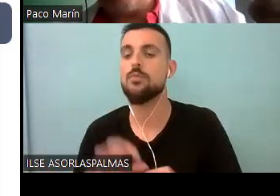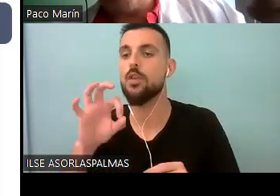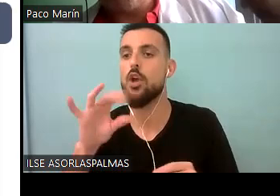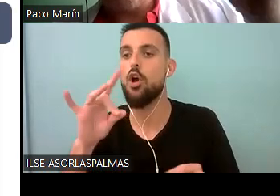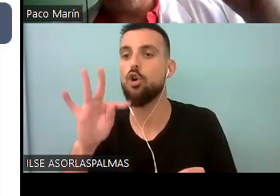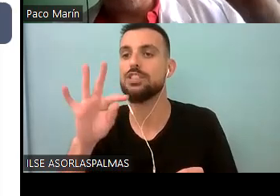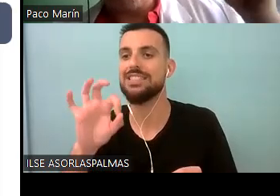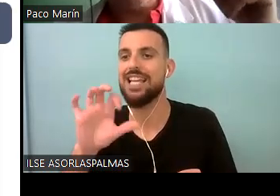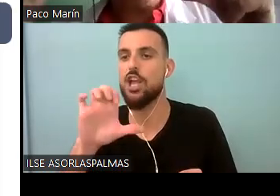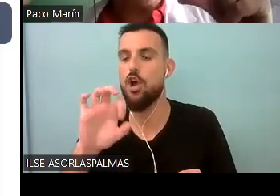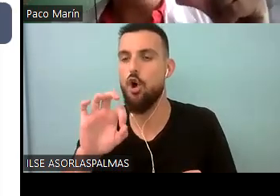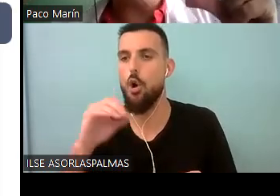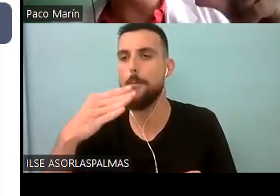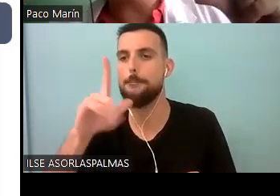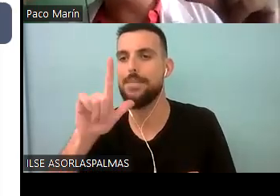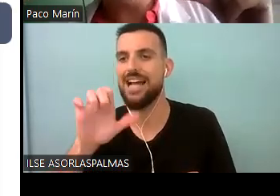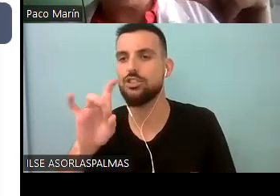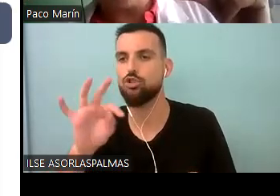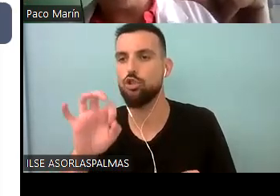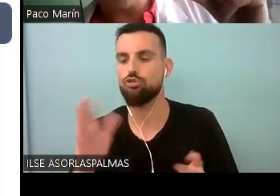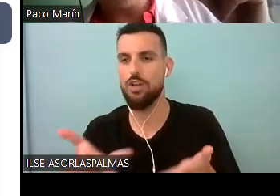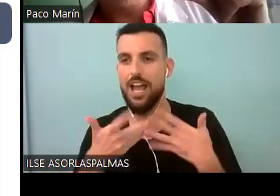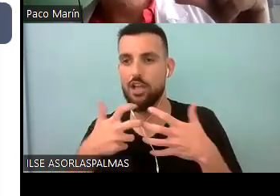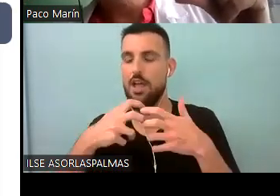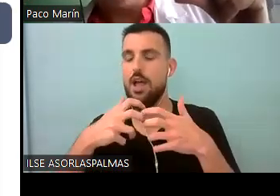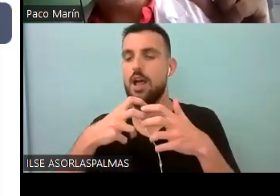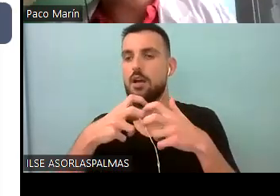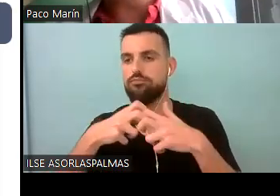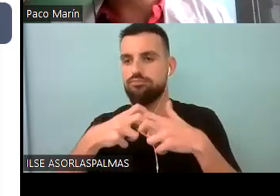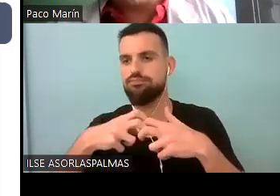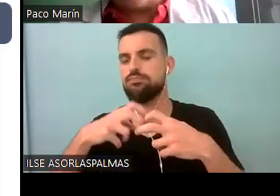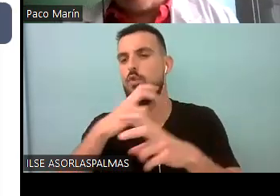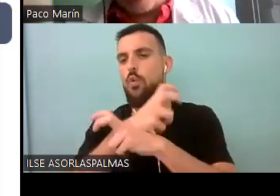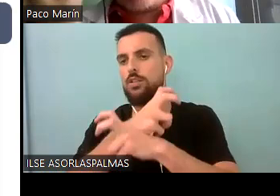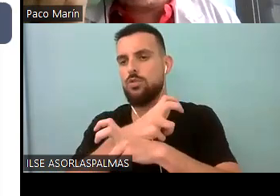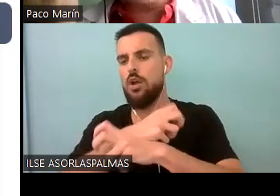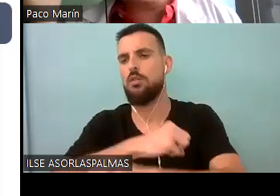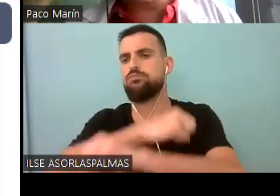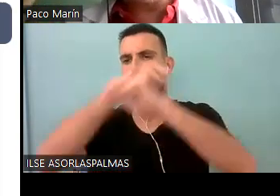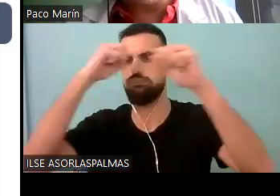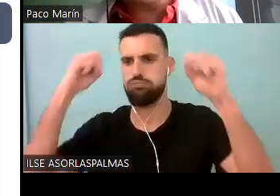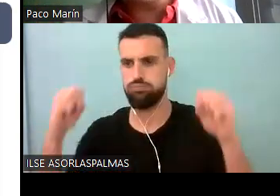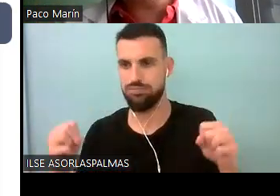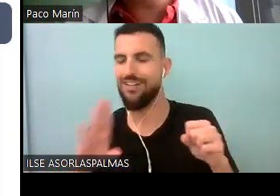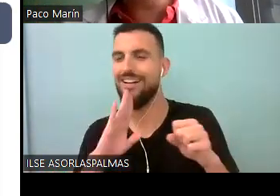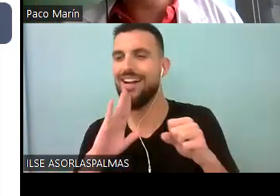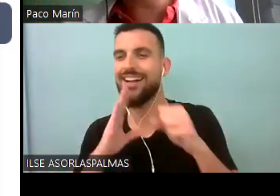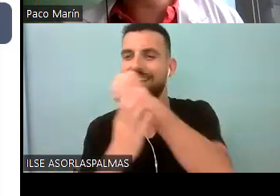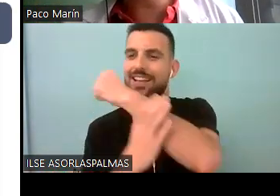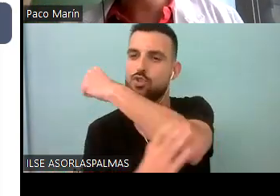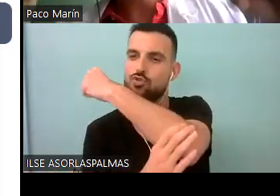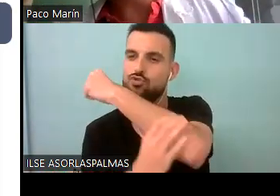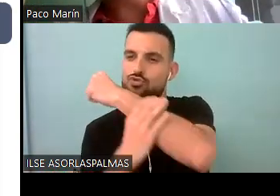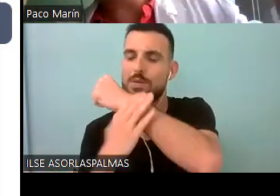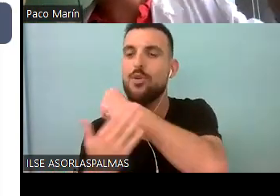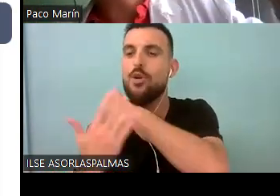el hueso. Recuerda que habíamos hablado antes de los osteoclastos. Osteoclastos son los que limpian el hueso, los que se comen el hueso